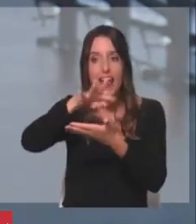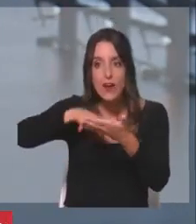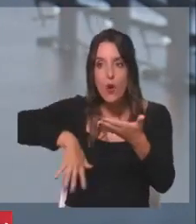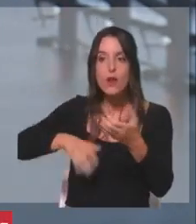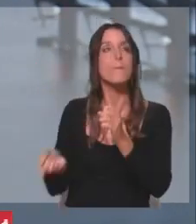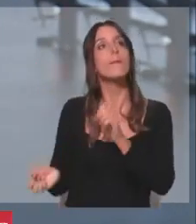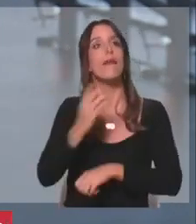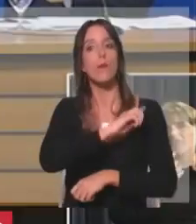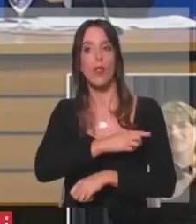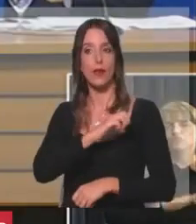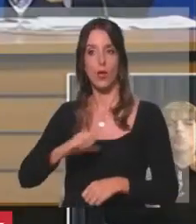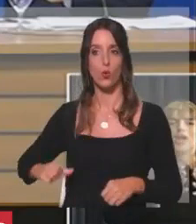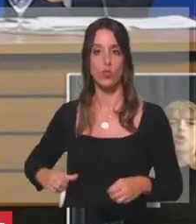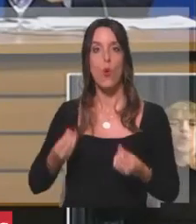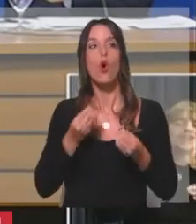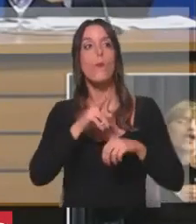Ejecutivo.